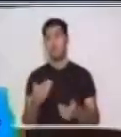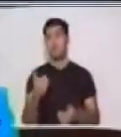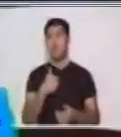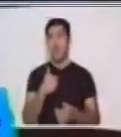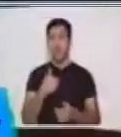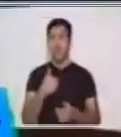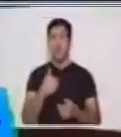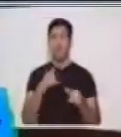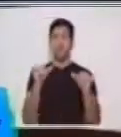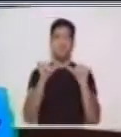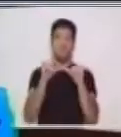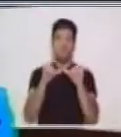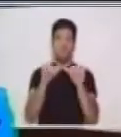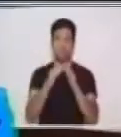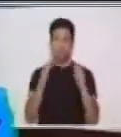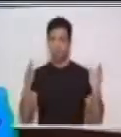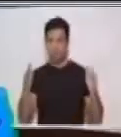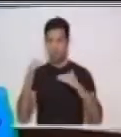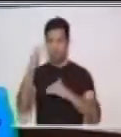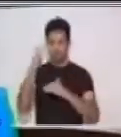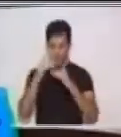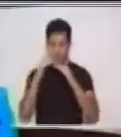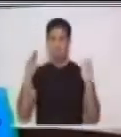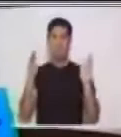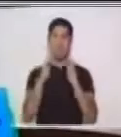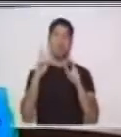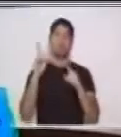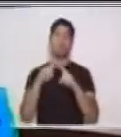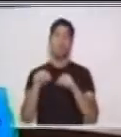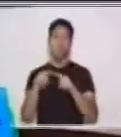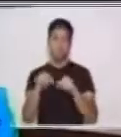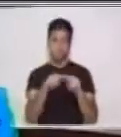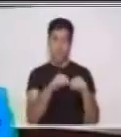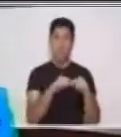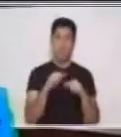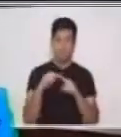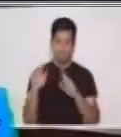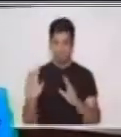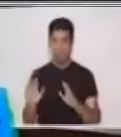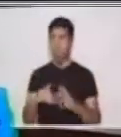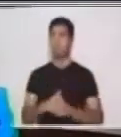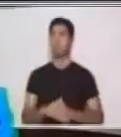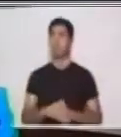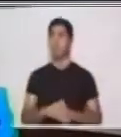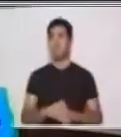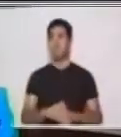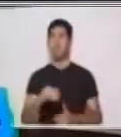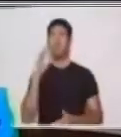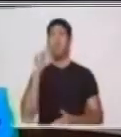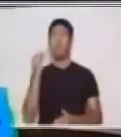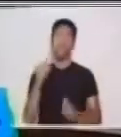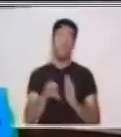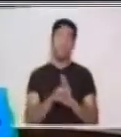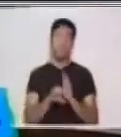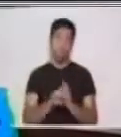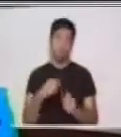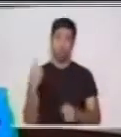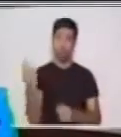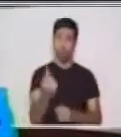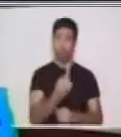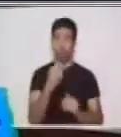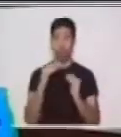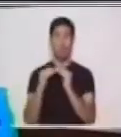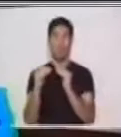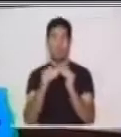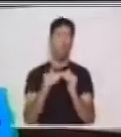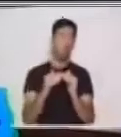menos medida, menos longitud que otras, porque esas son las características de un rectángulo. Porque si todas fuesen del mismo tamaño, entonces